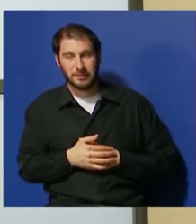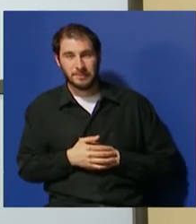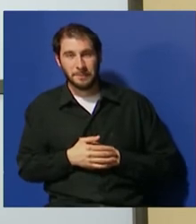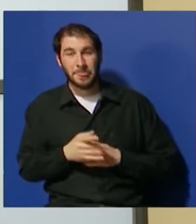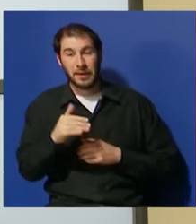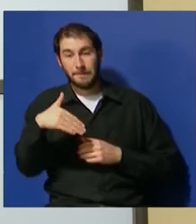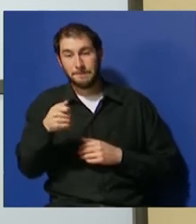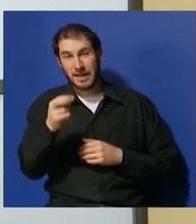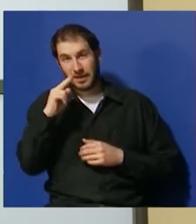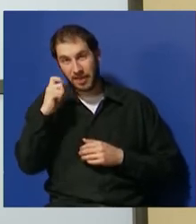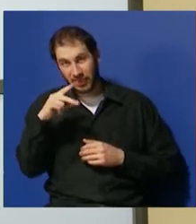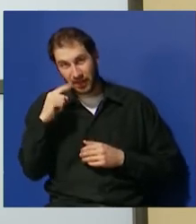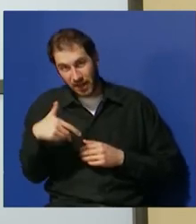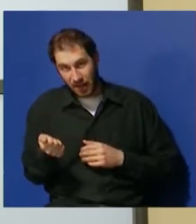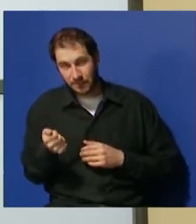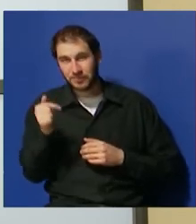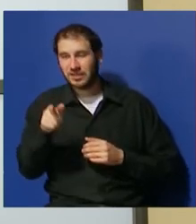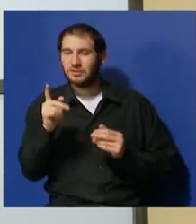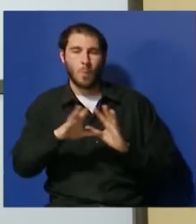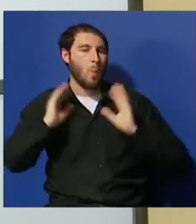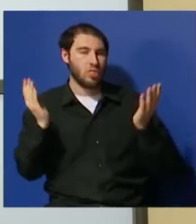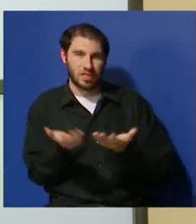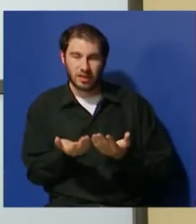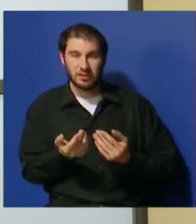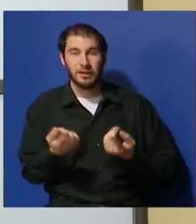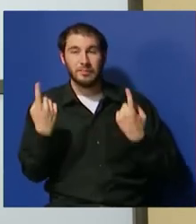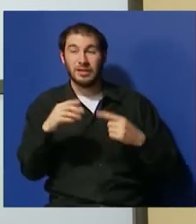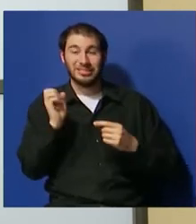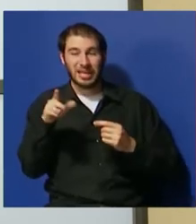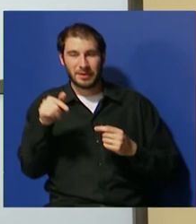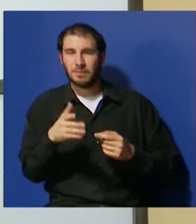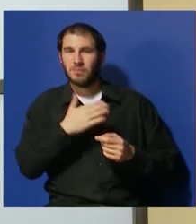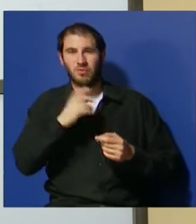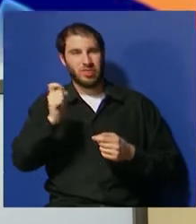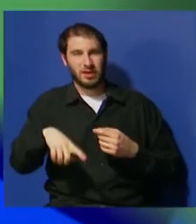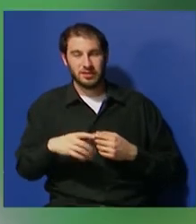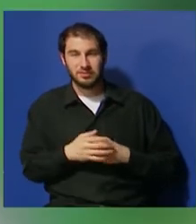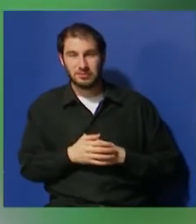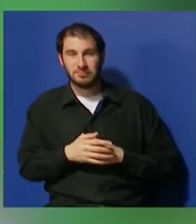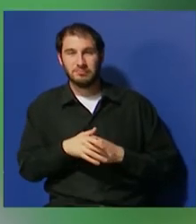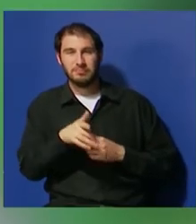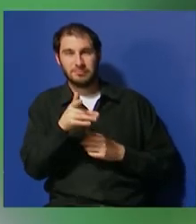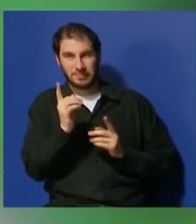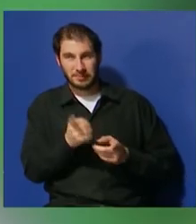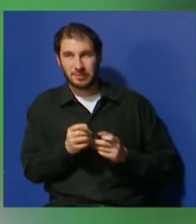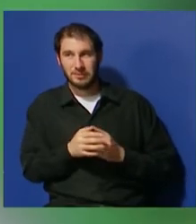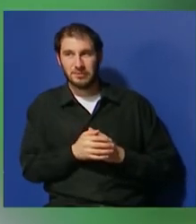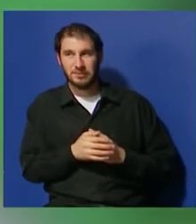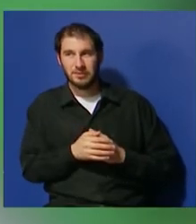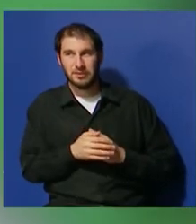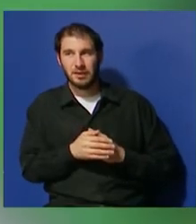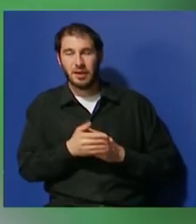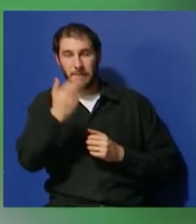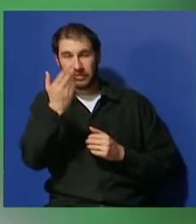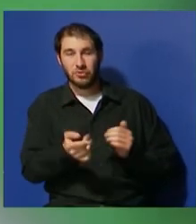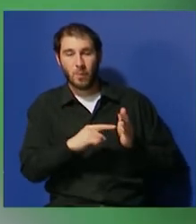la Mariandina es universal, pero que se llame Mariandina es bien de acá. Bien, me encantó. Me pasó, bueno, a alguien